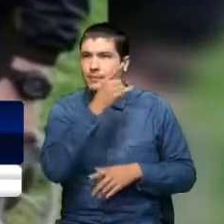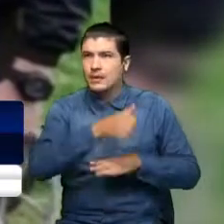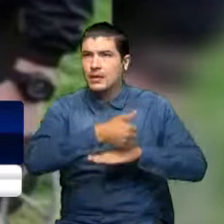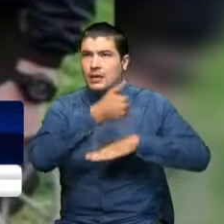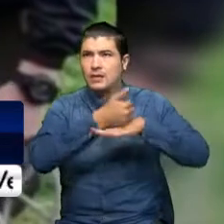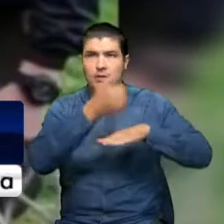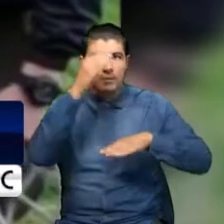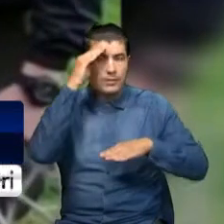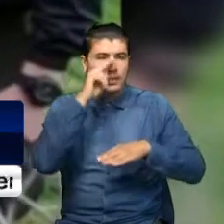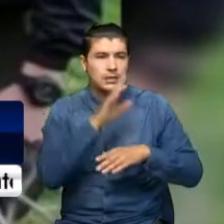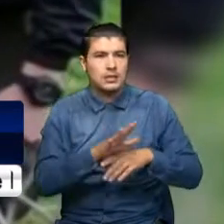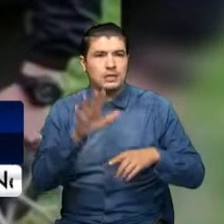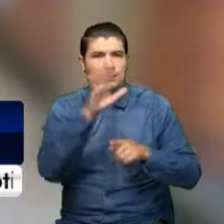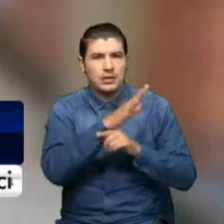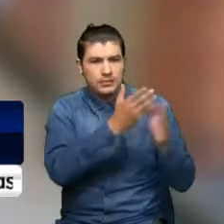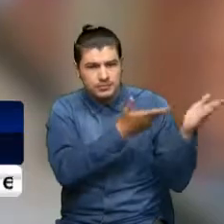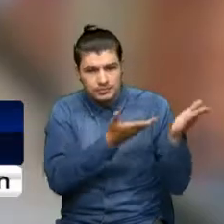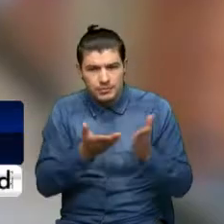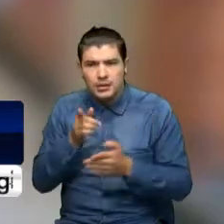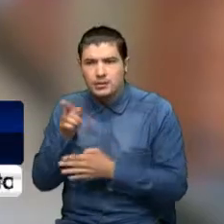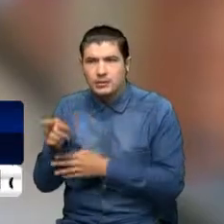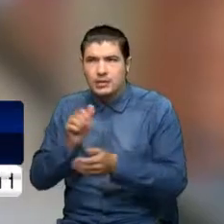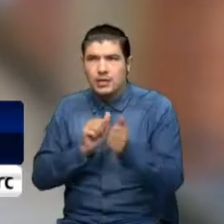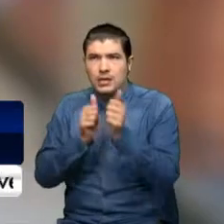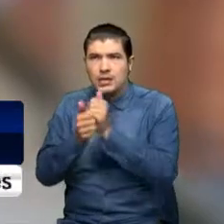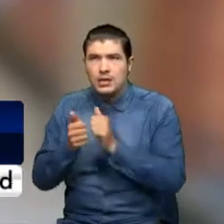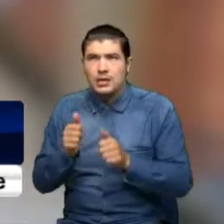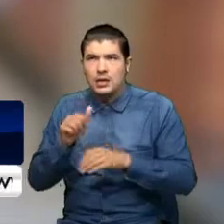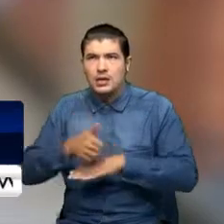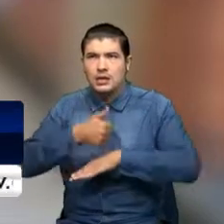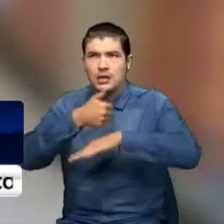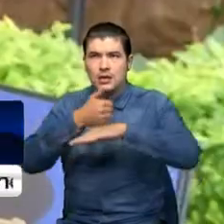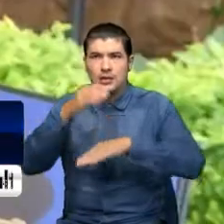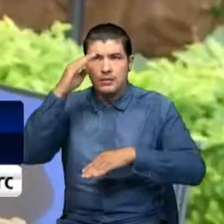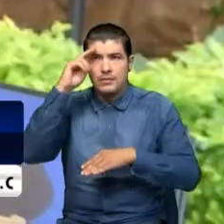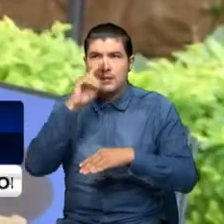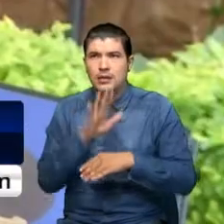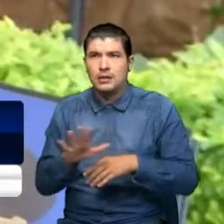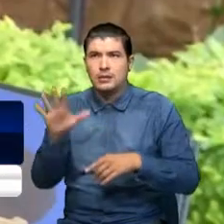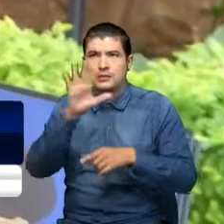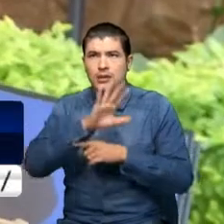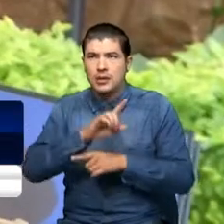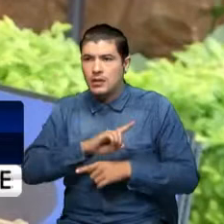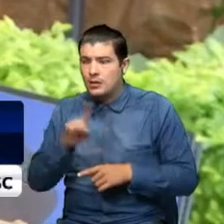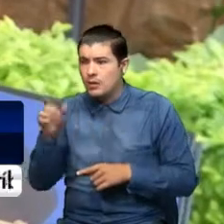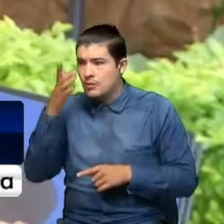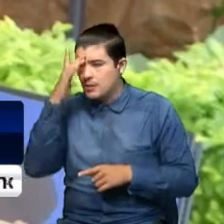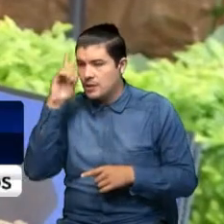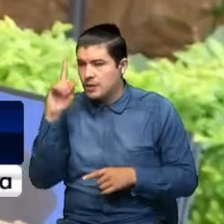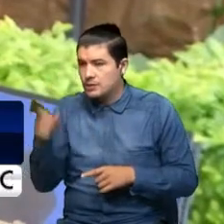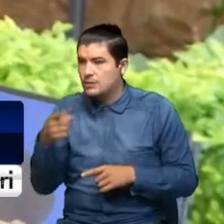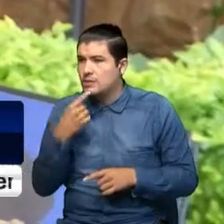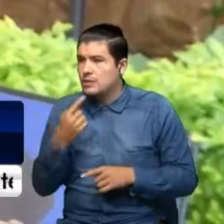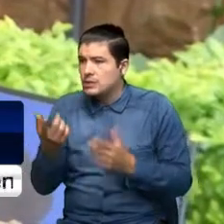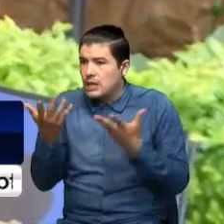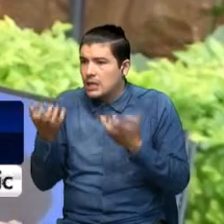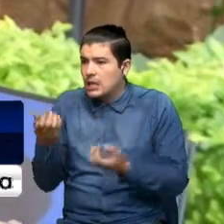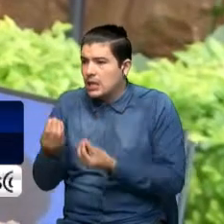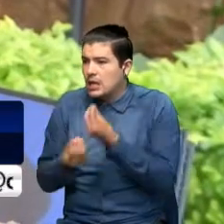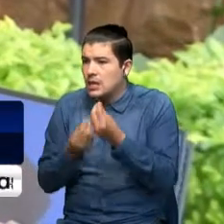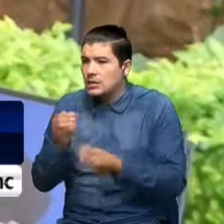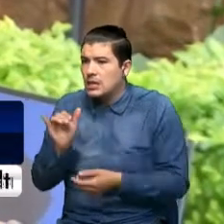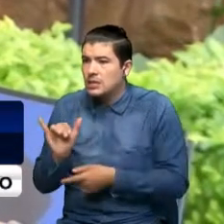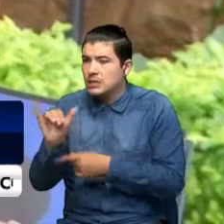reciban esto muchacho en el ascenso póstumo a subteniente de la policía no como ellos quieren hacerlo